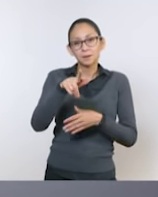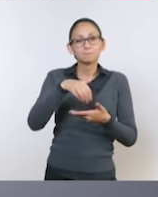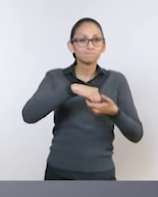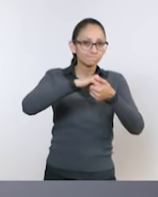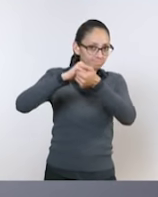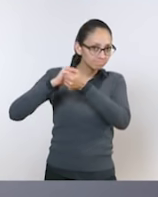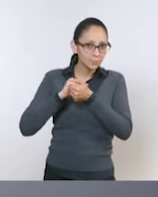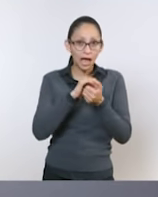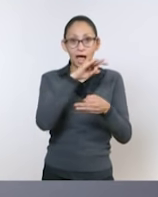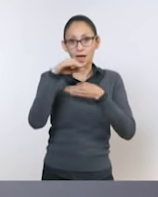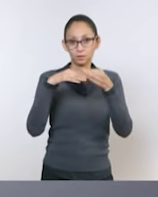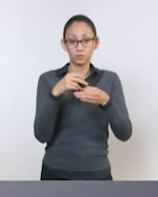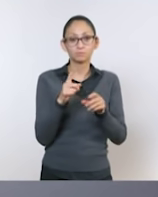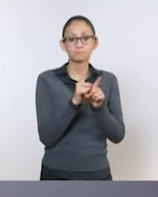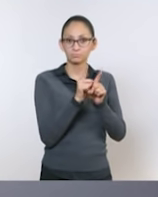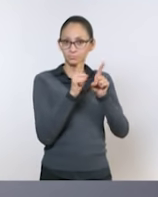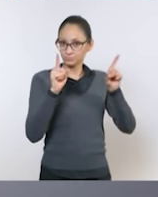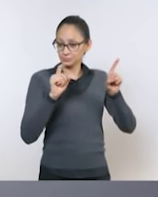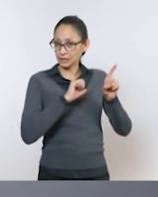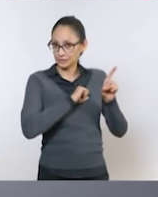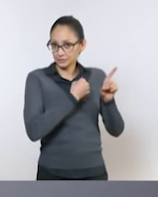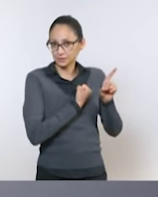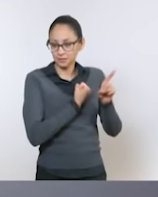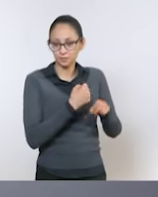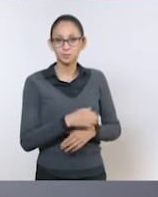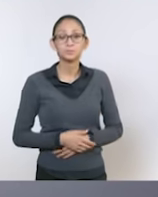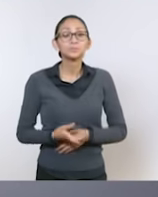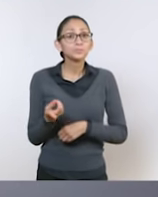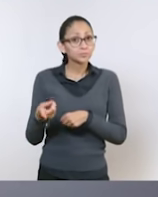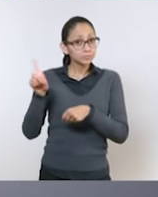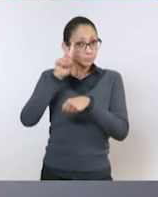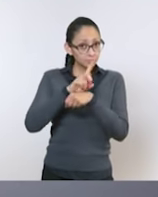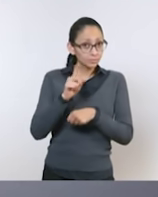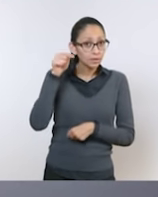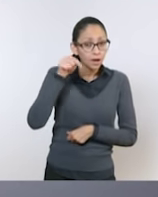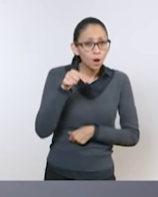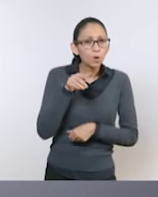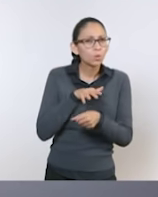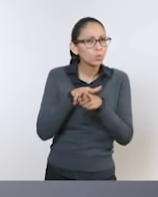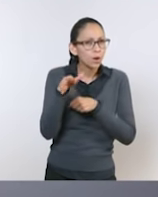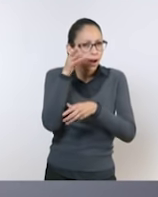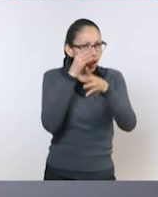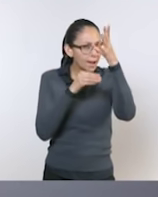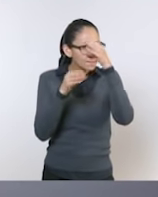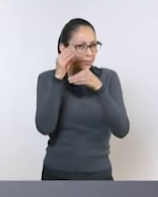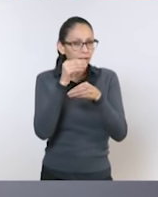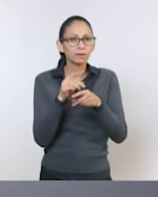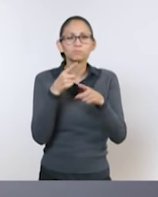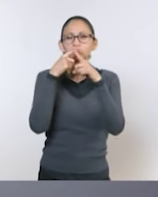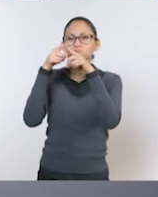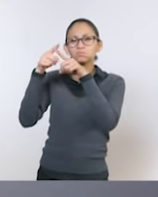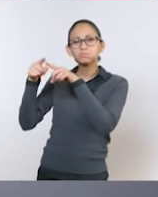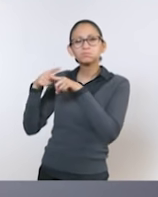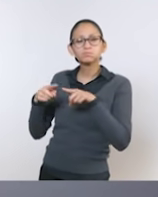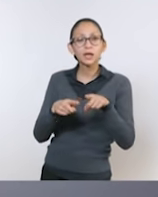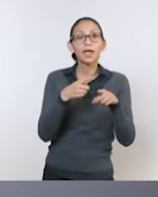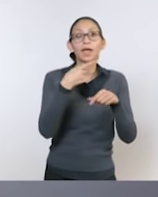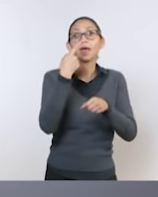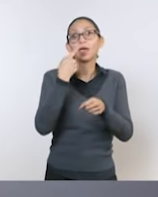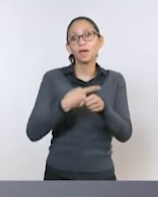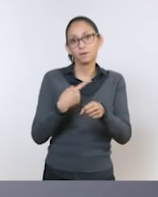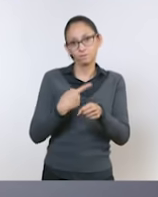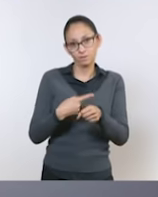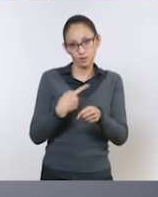Nos saludamos desde el corazón y mantenemos nuestra sana distancia. El día de hoy aprenderemos acerca de